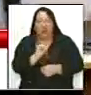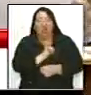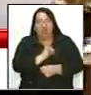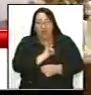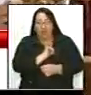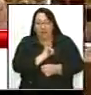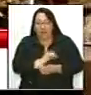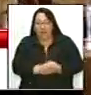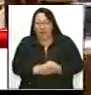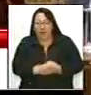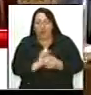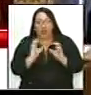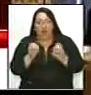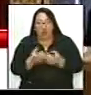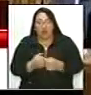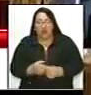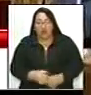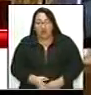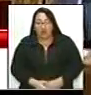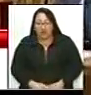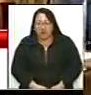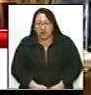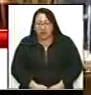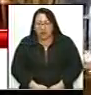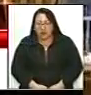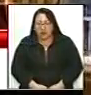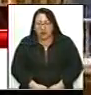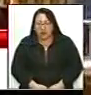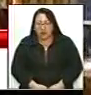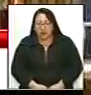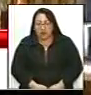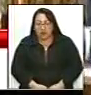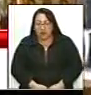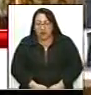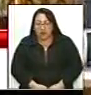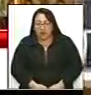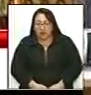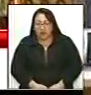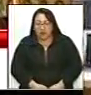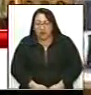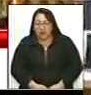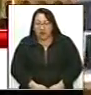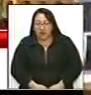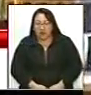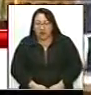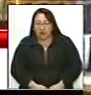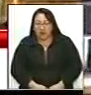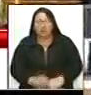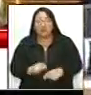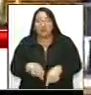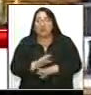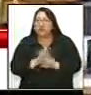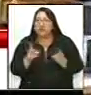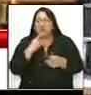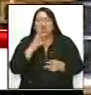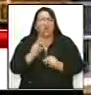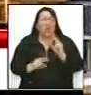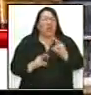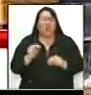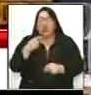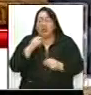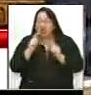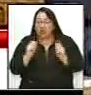institucionalidad del Congreso de la República. Aquí nadie se opone a la sentencia del Tribunal